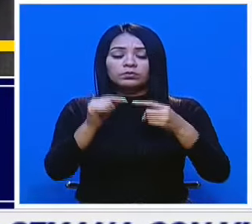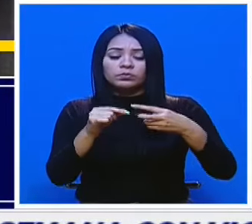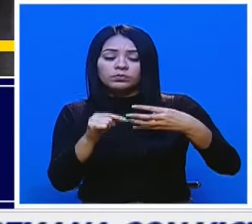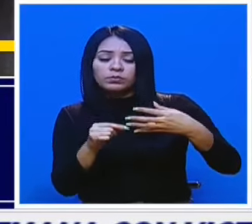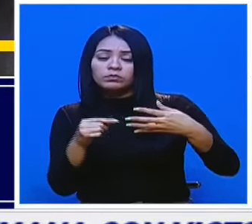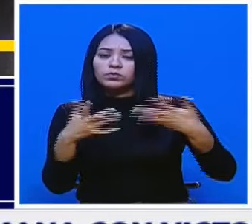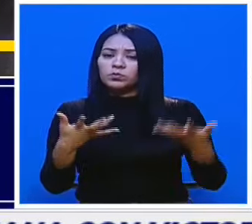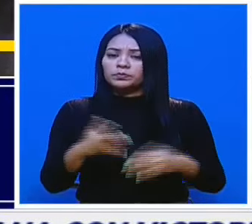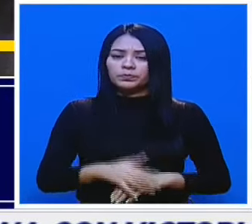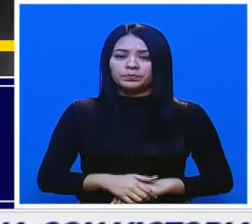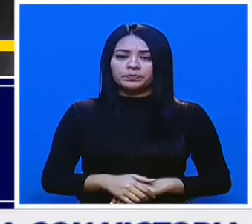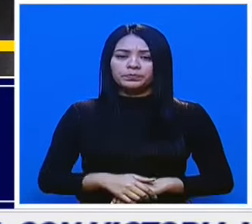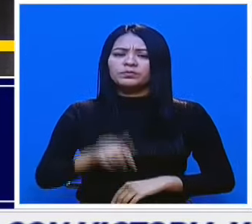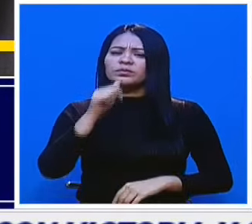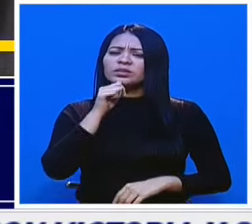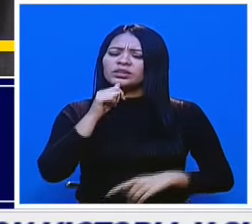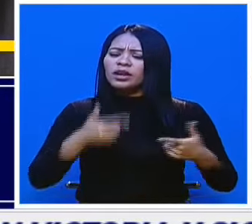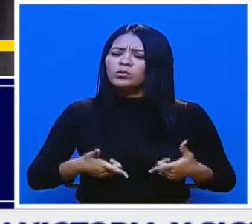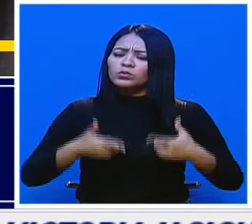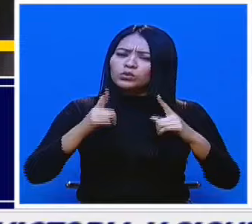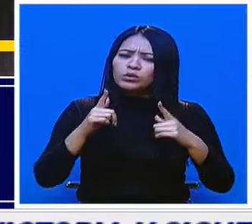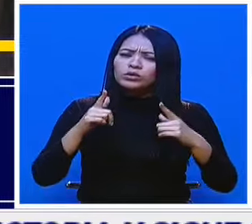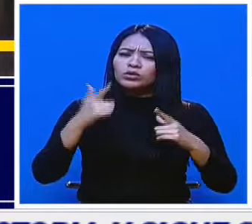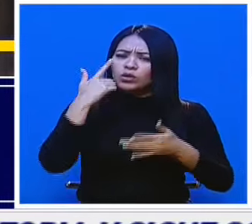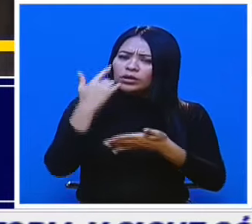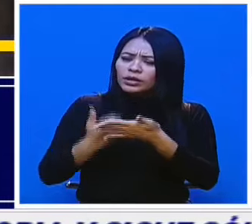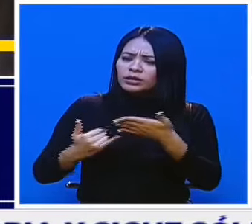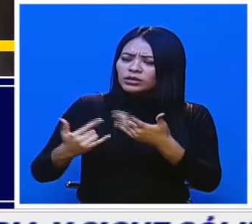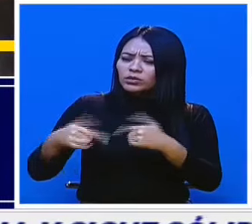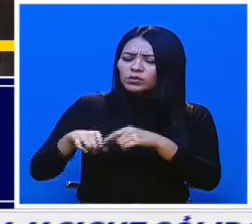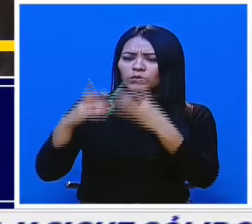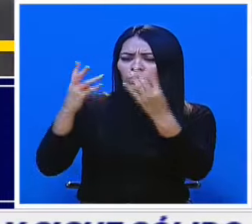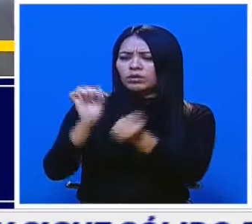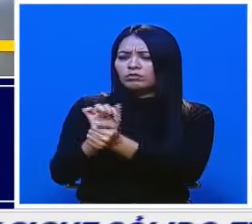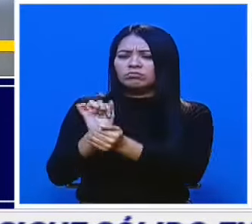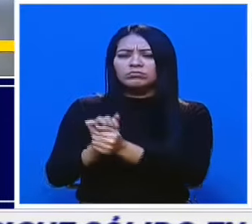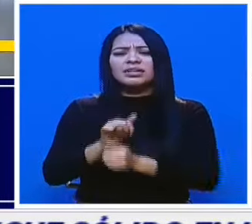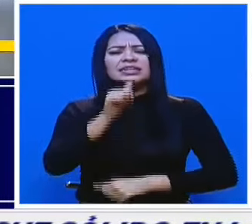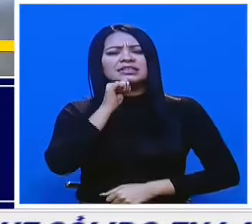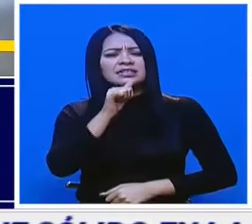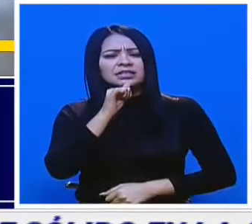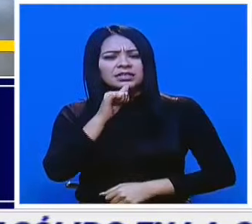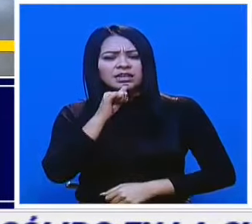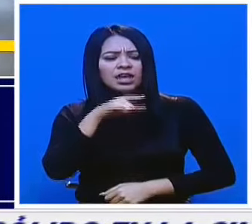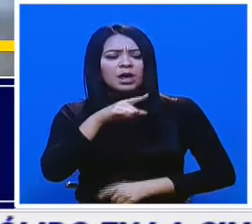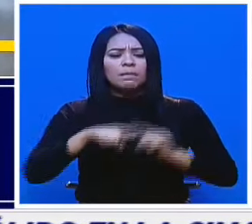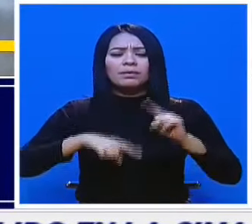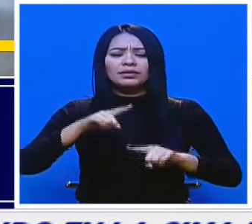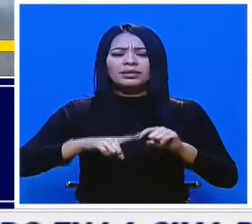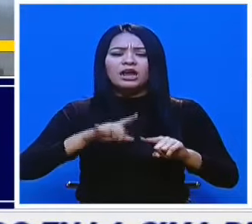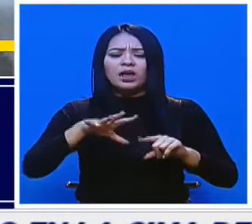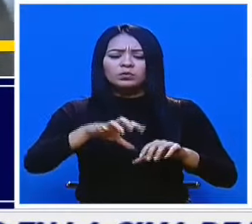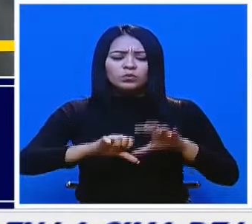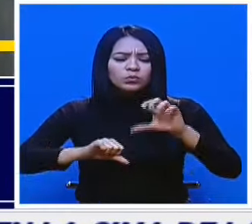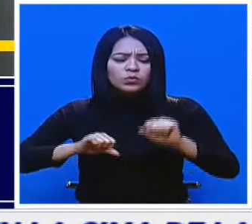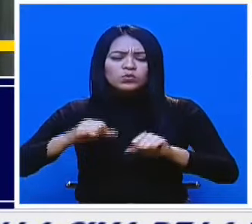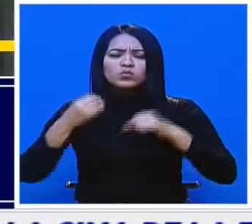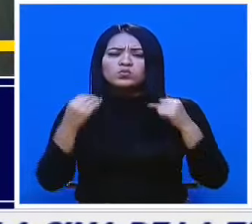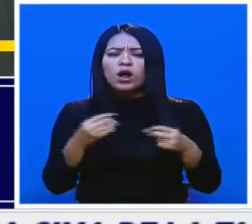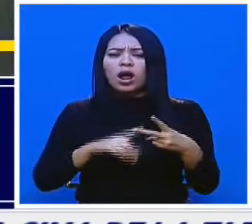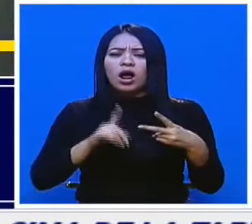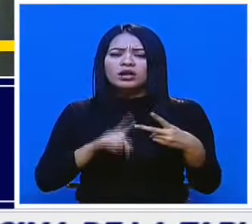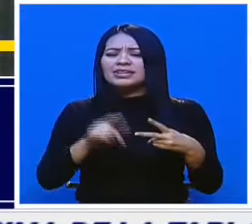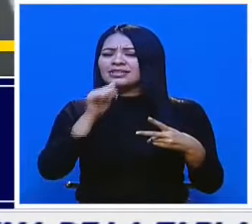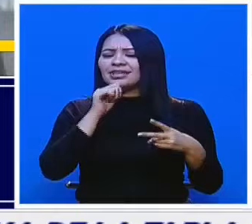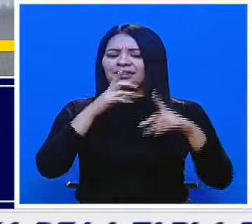ellos quién autorizó el registro de la celda quién determinó Qué materiales incautar quién